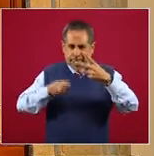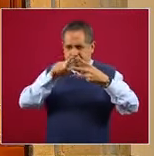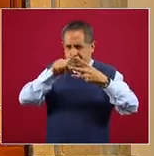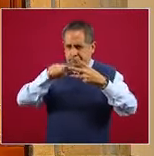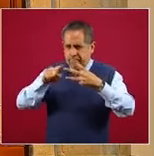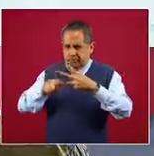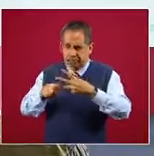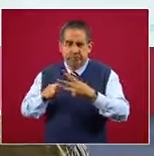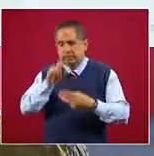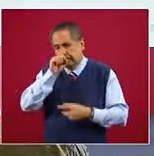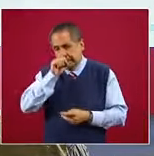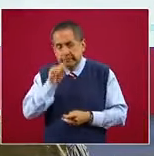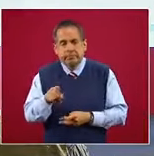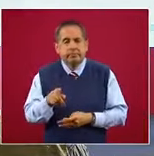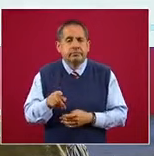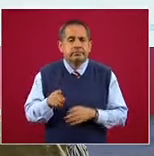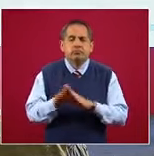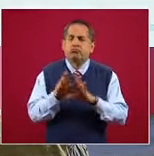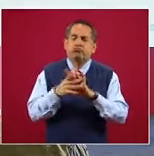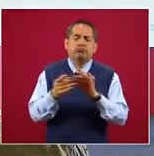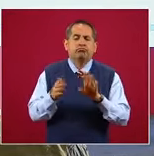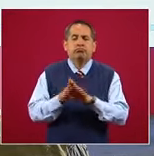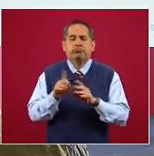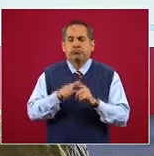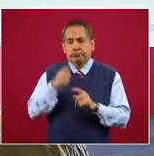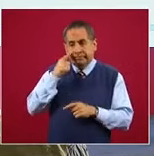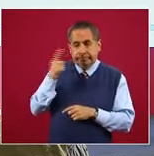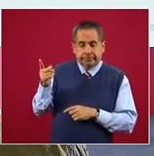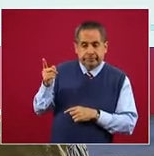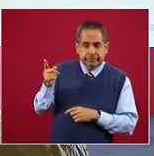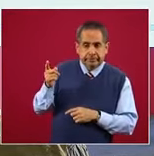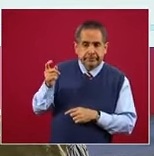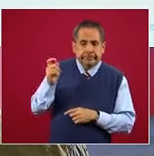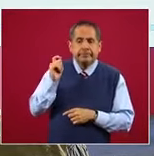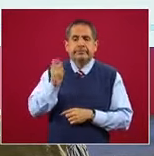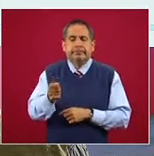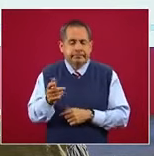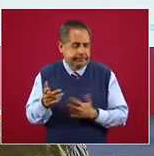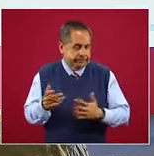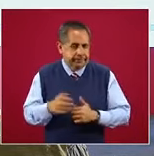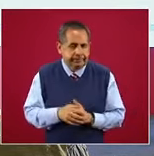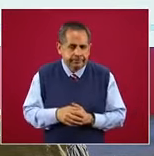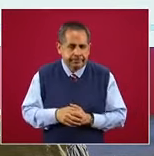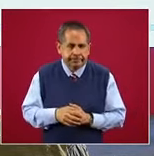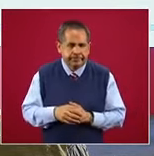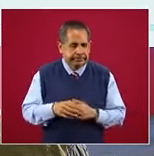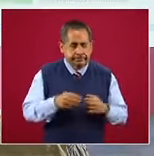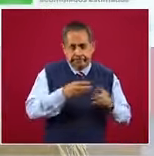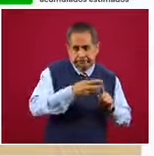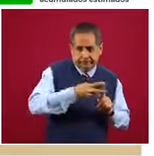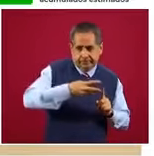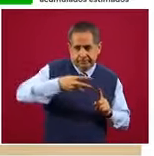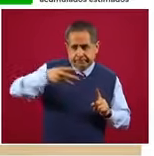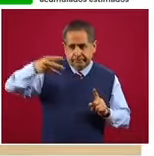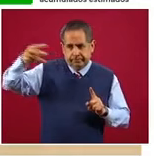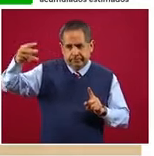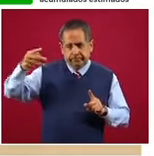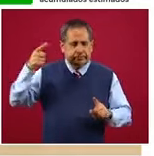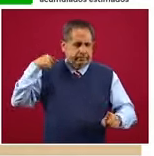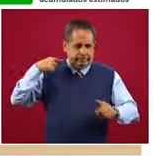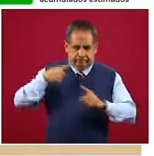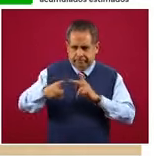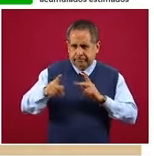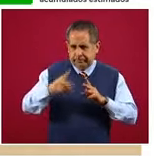importante destacar el dato que tenemos a la derecha. Si bien es cierto, durante toda la epidemia en México hasta el